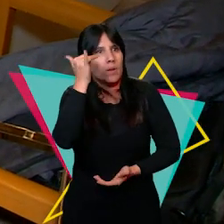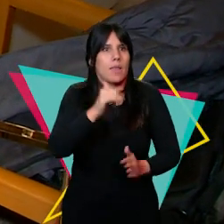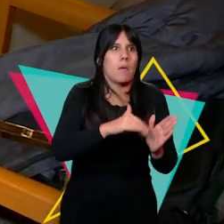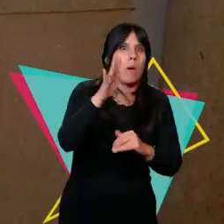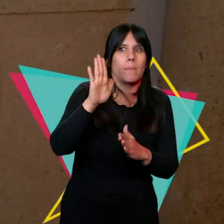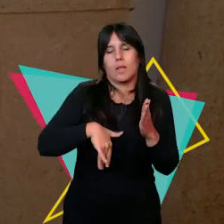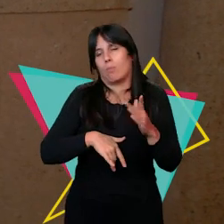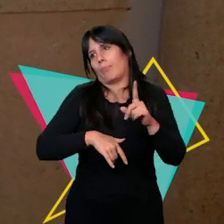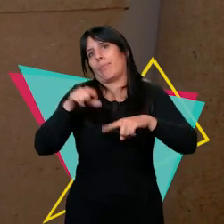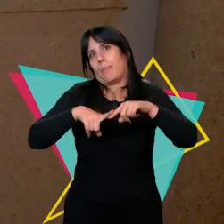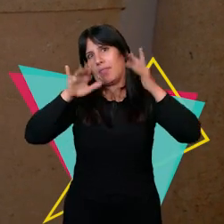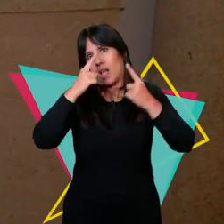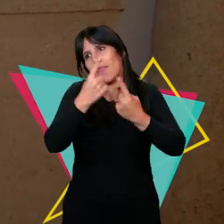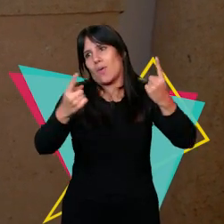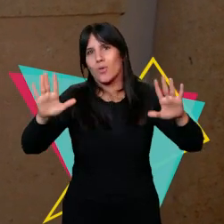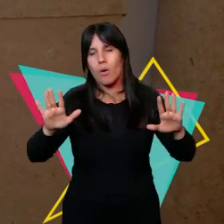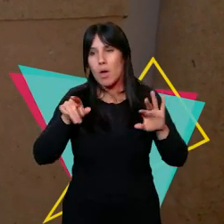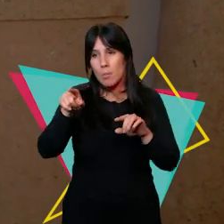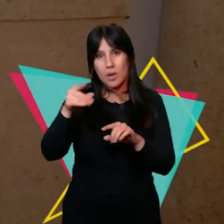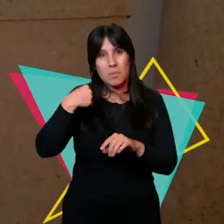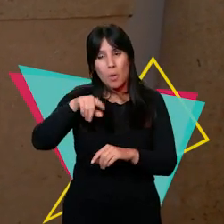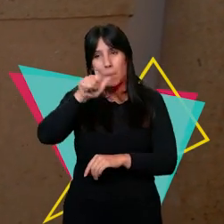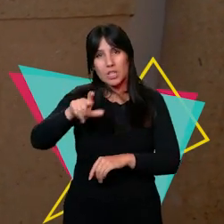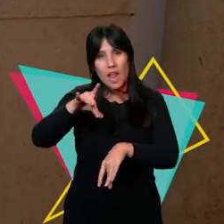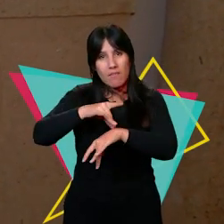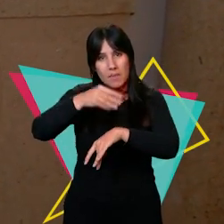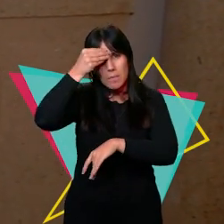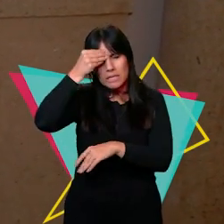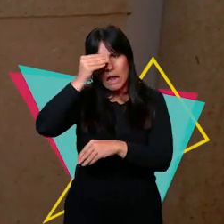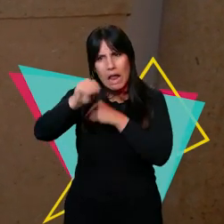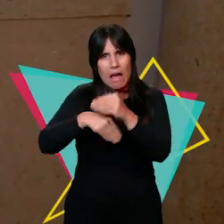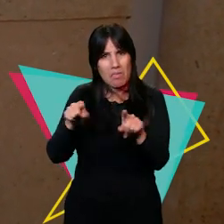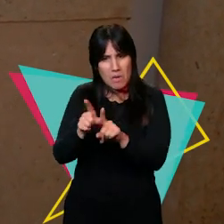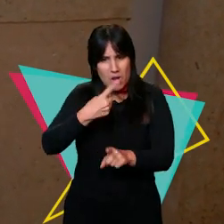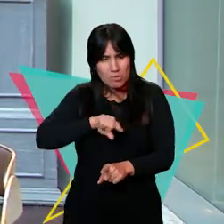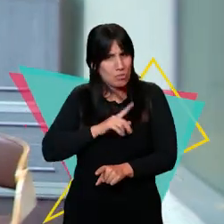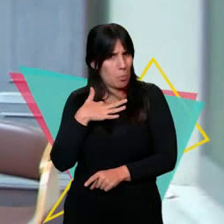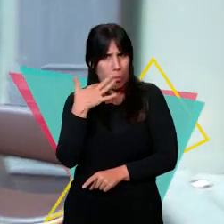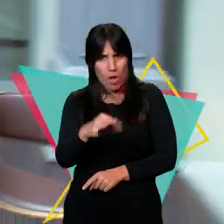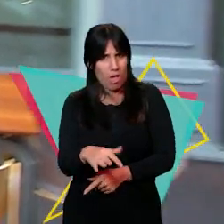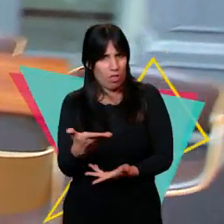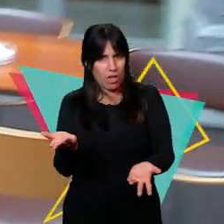pero que pueden hacer las mismas cosas que podemos hacer cualquiera de nosotros.